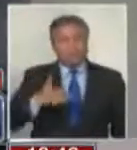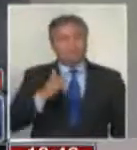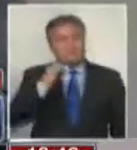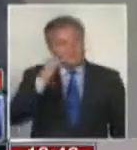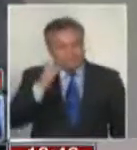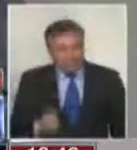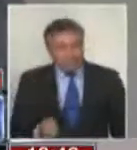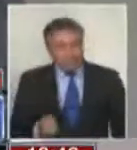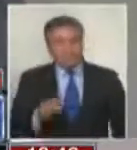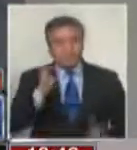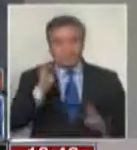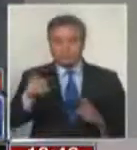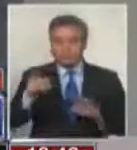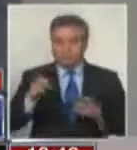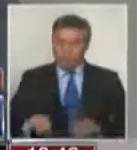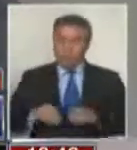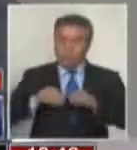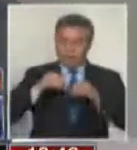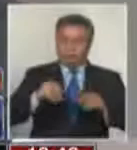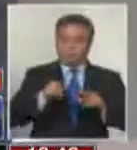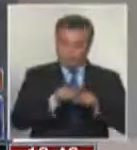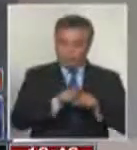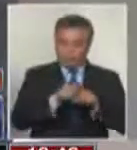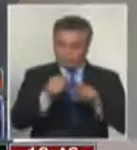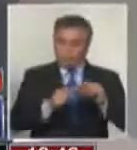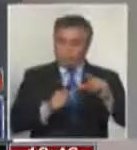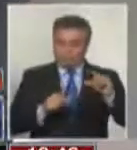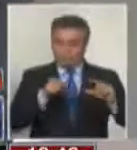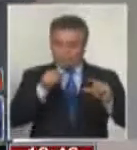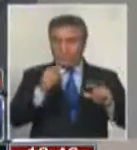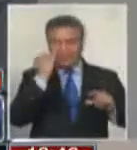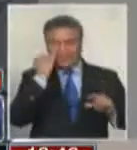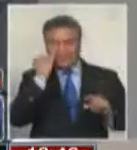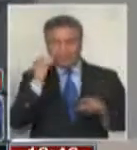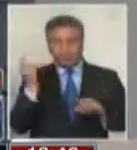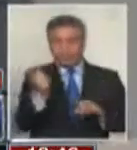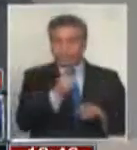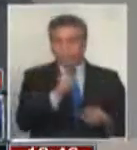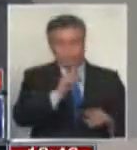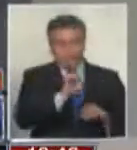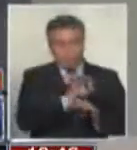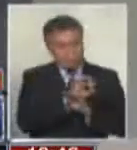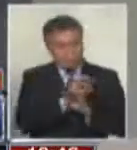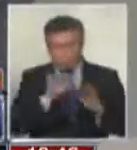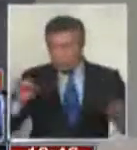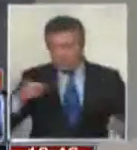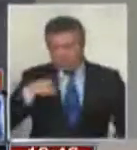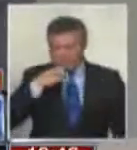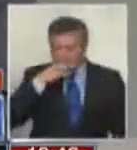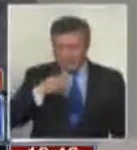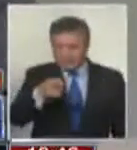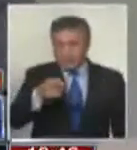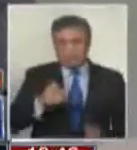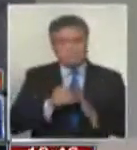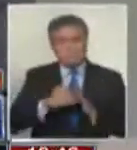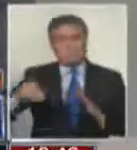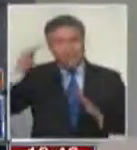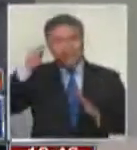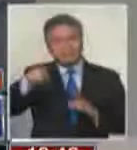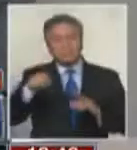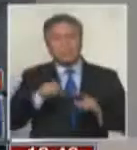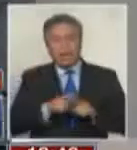estos mayores aportes sea en detrimento de esas instituciones pero nunca hemos dicho que estos mayores aportes a las